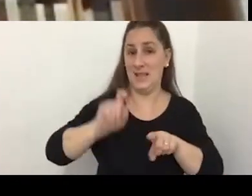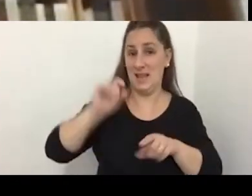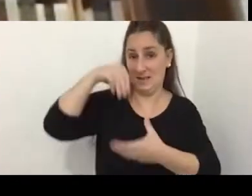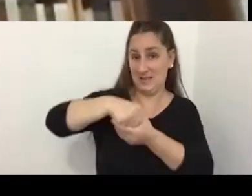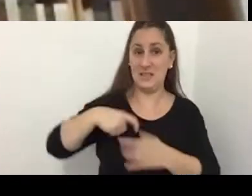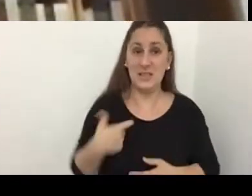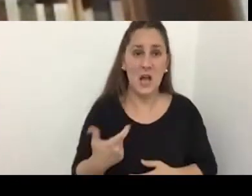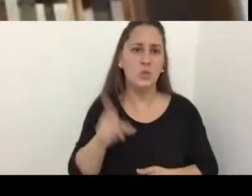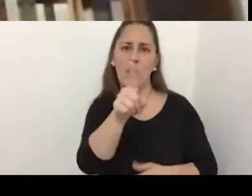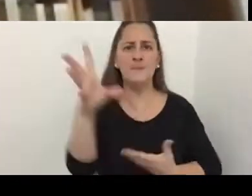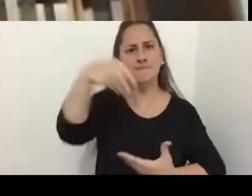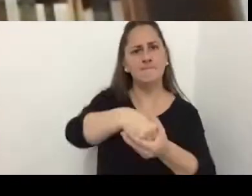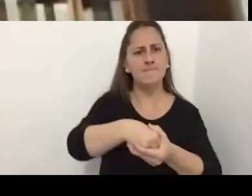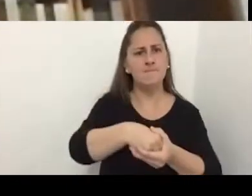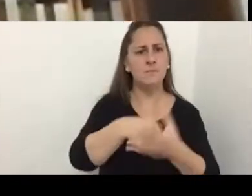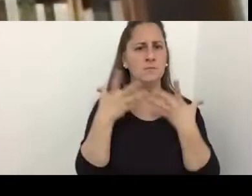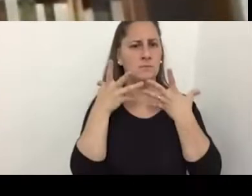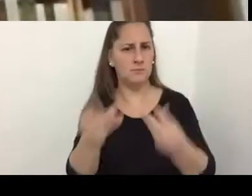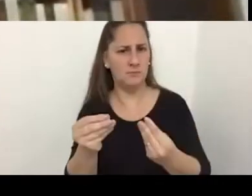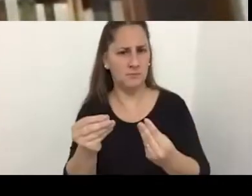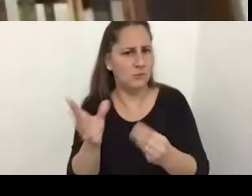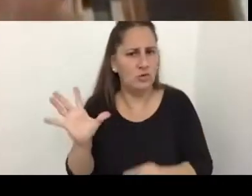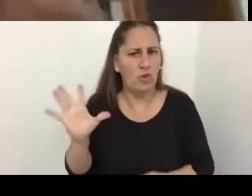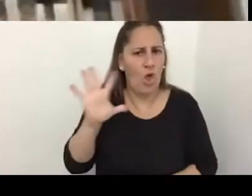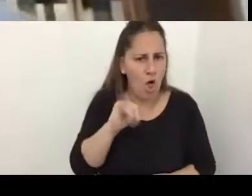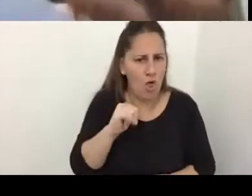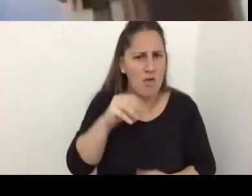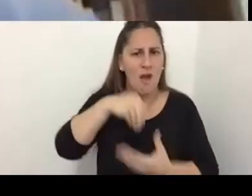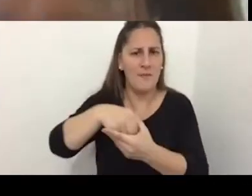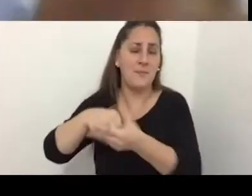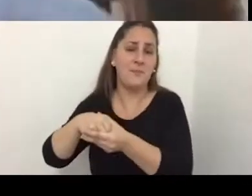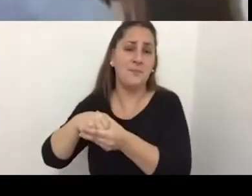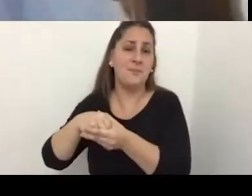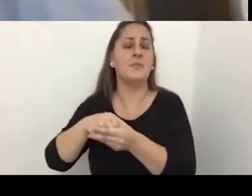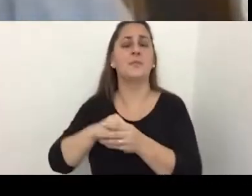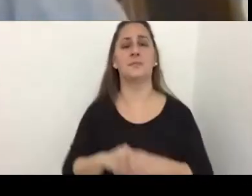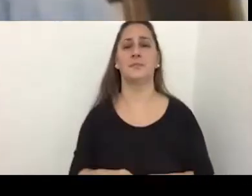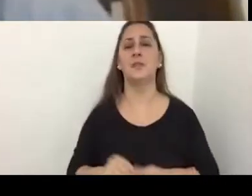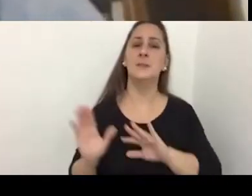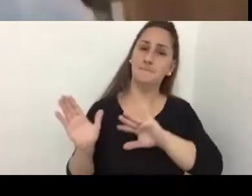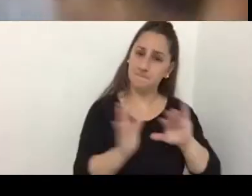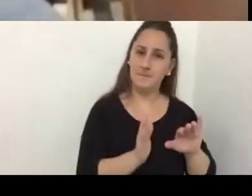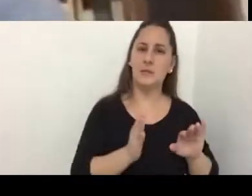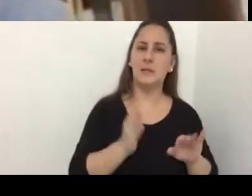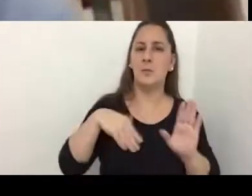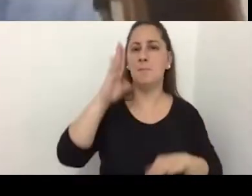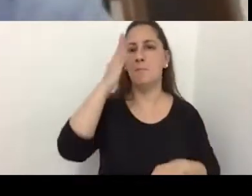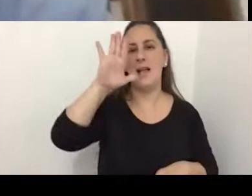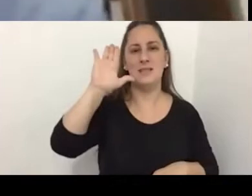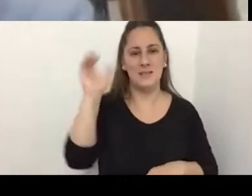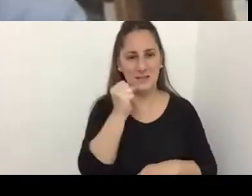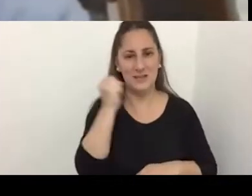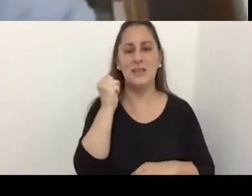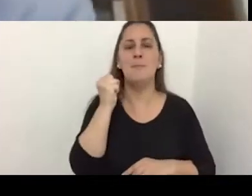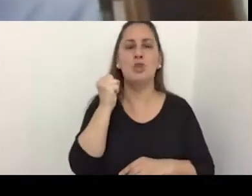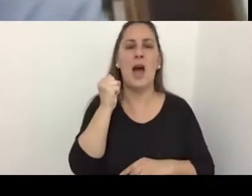que intervenir cotidianamente. Después está lo más relevante, el producto más importante,